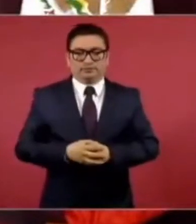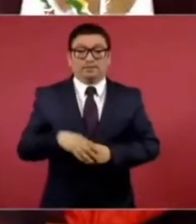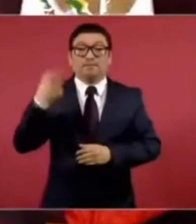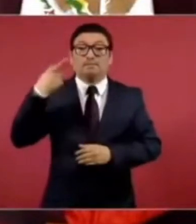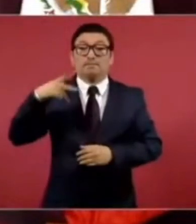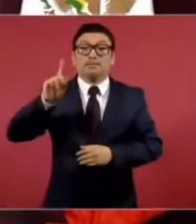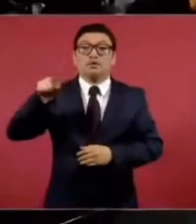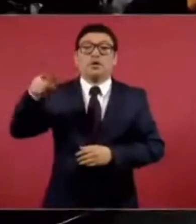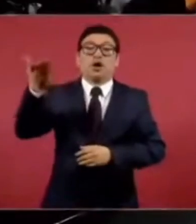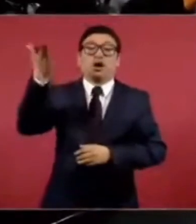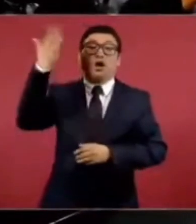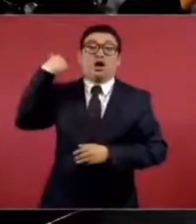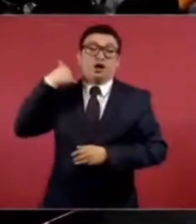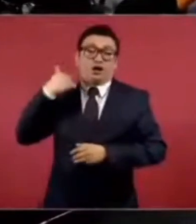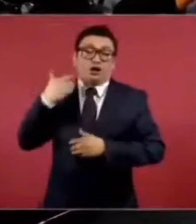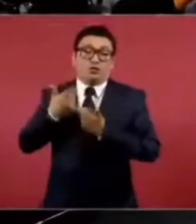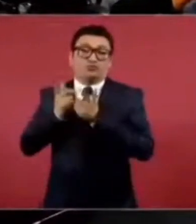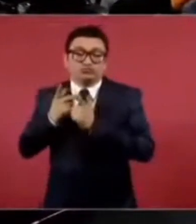la derecha.